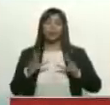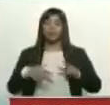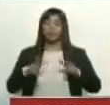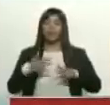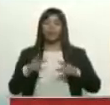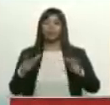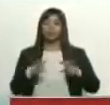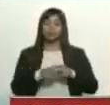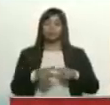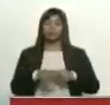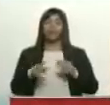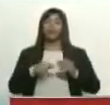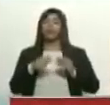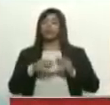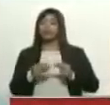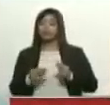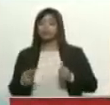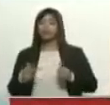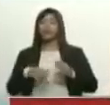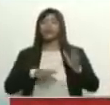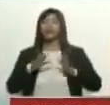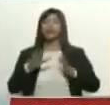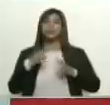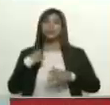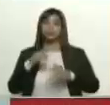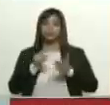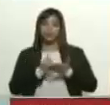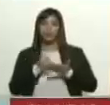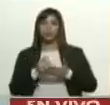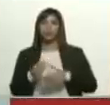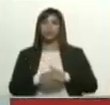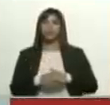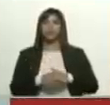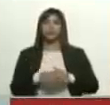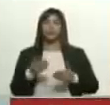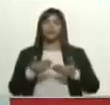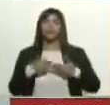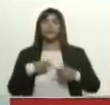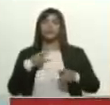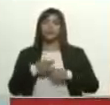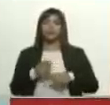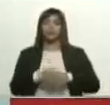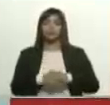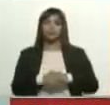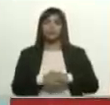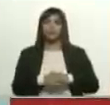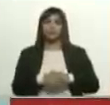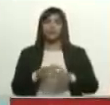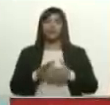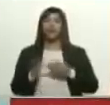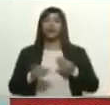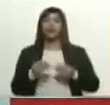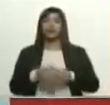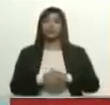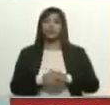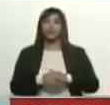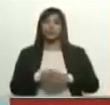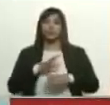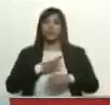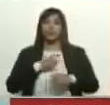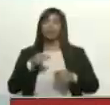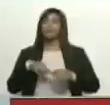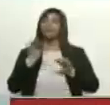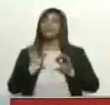audiencias, fueron evacuadas 15 órganos de prueba que sustentaron la acusación, lo que llevaron al juzgado a dictar